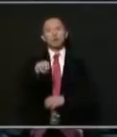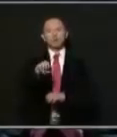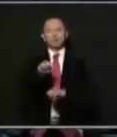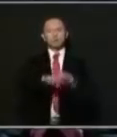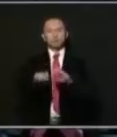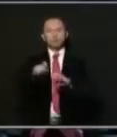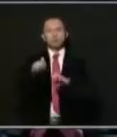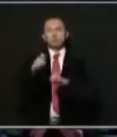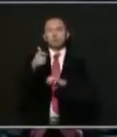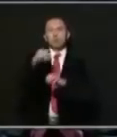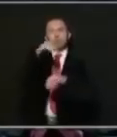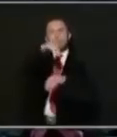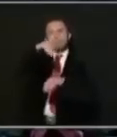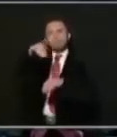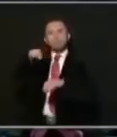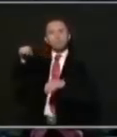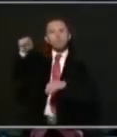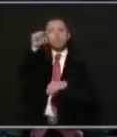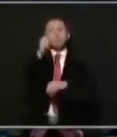de defensorías